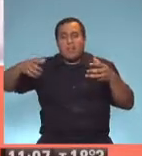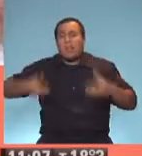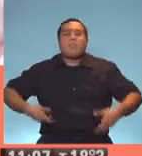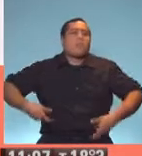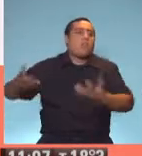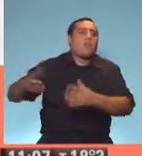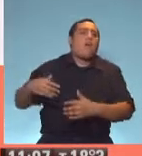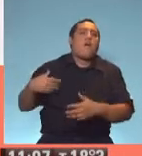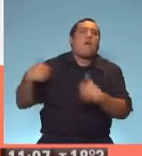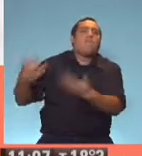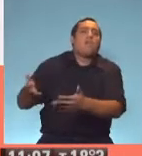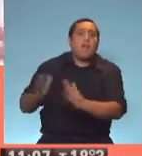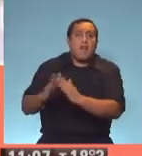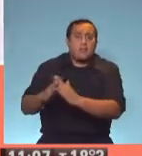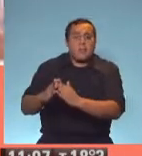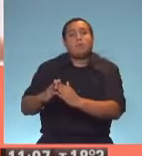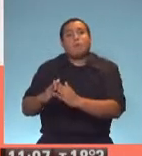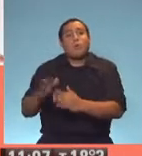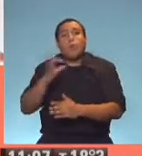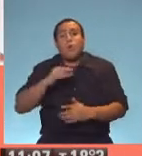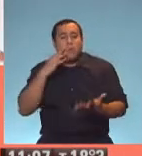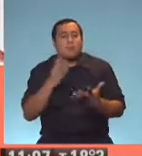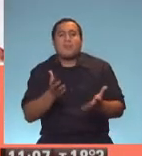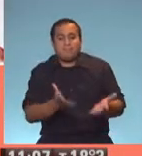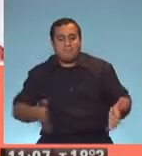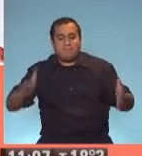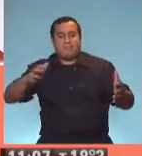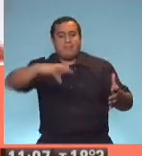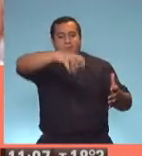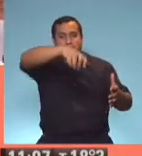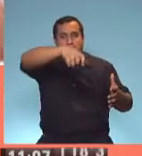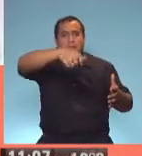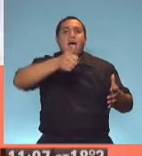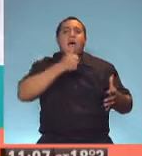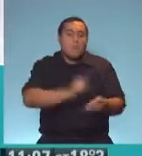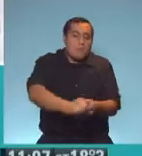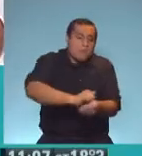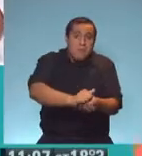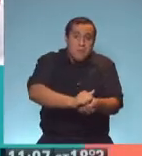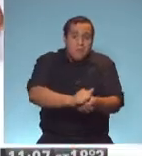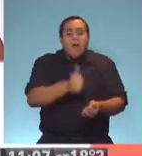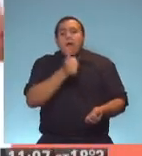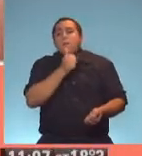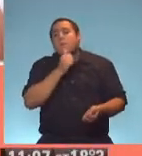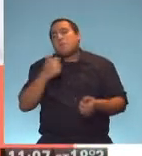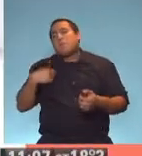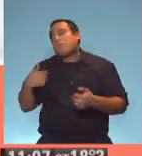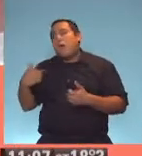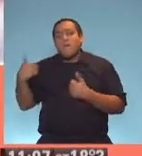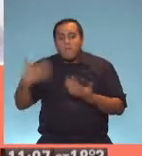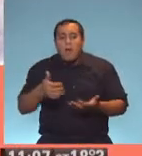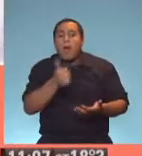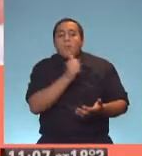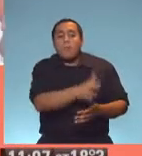también las piletas de lavar la ropa. Si no salimos a lavar la ropa al jardín o a la puerta o al patio, donde sea,